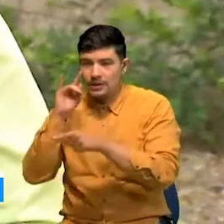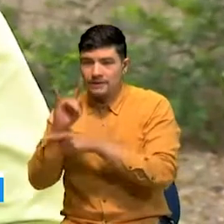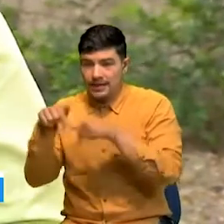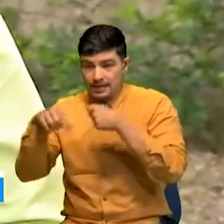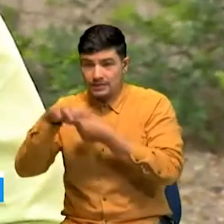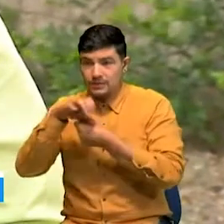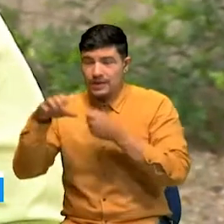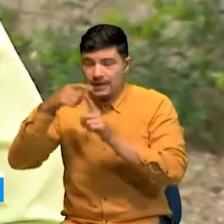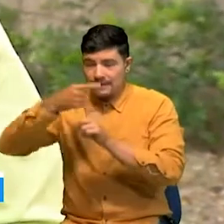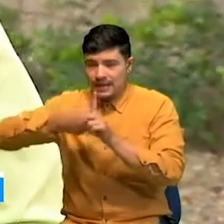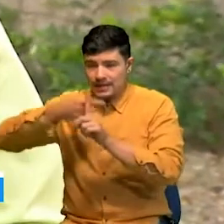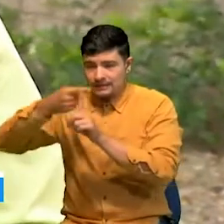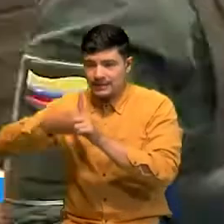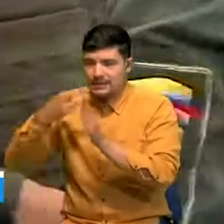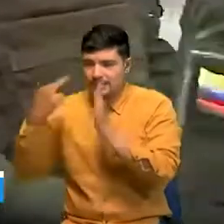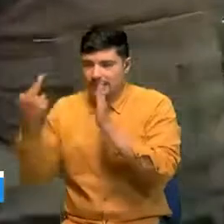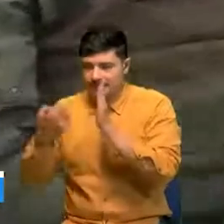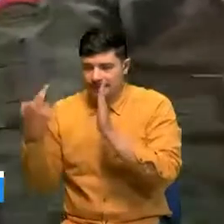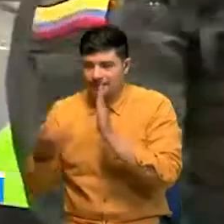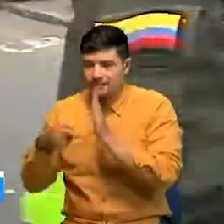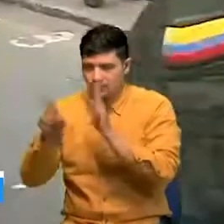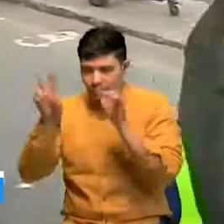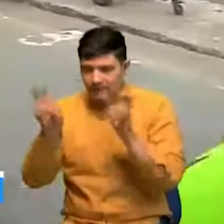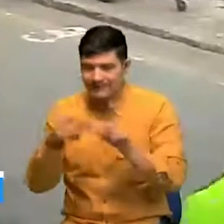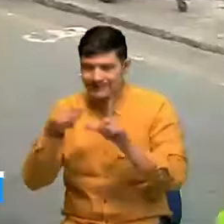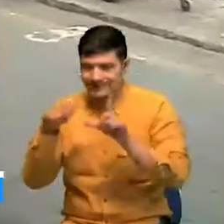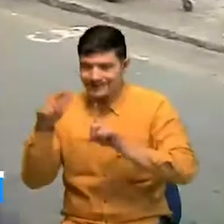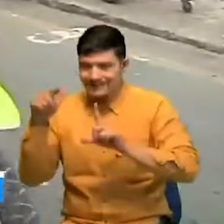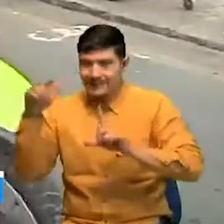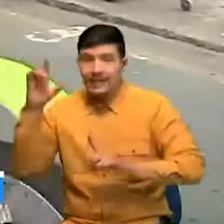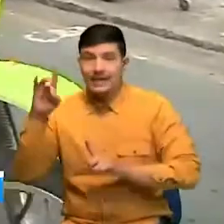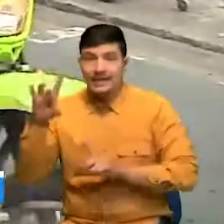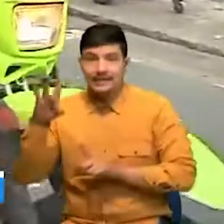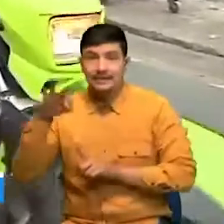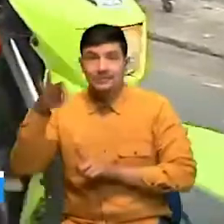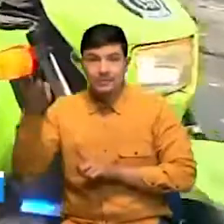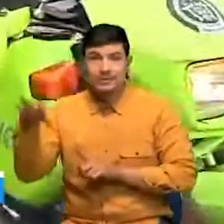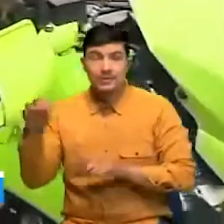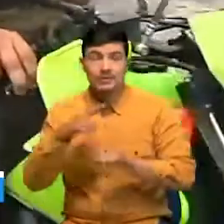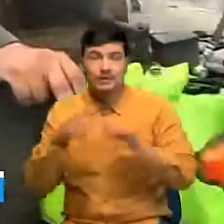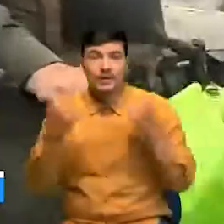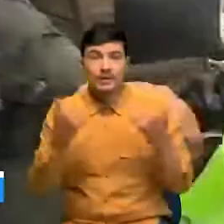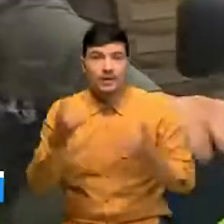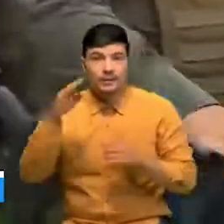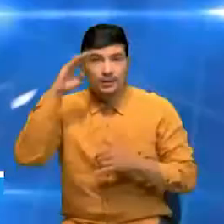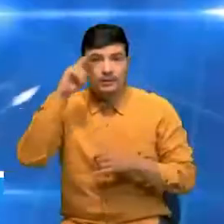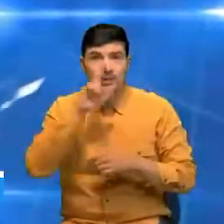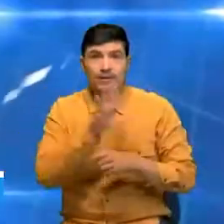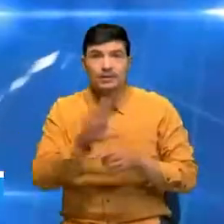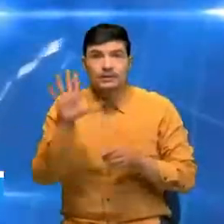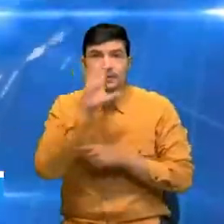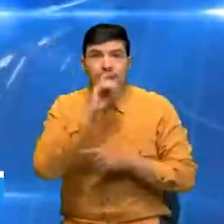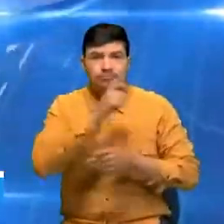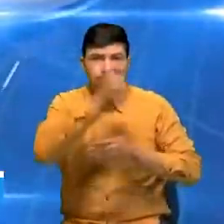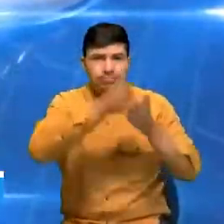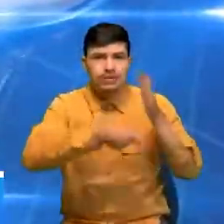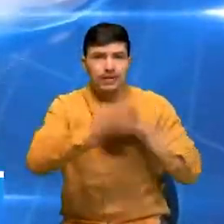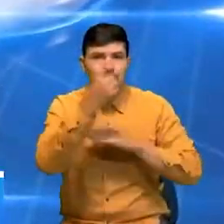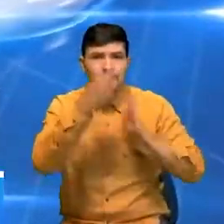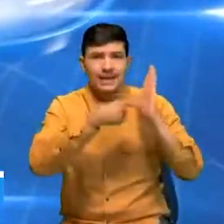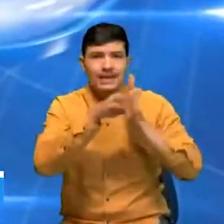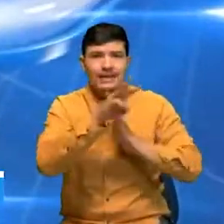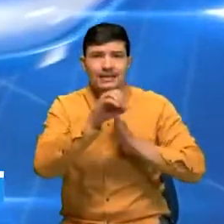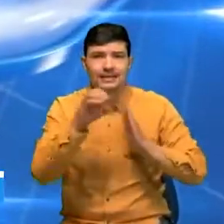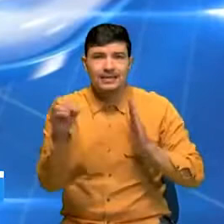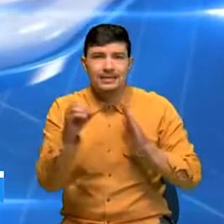manera mensual se revisa este tema asimismo el comando de la policía en cúcuta ha impartido 1300 órdenes de comparendo por riñas es